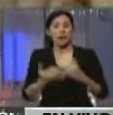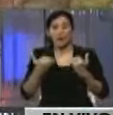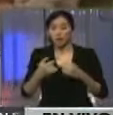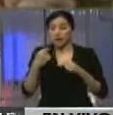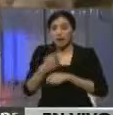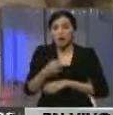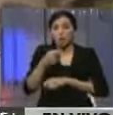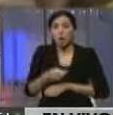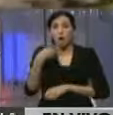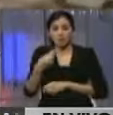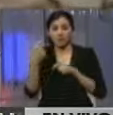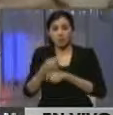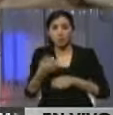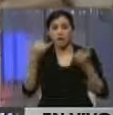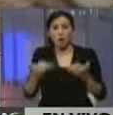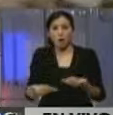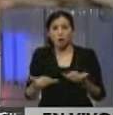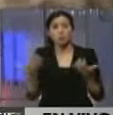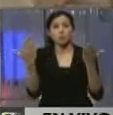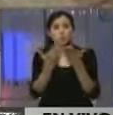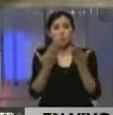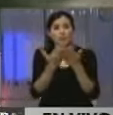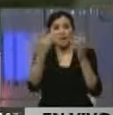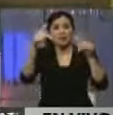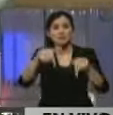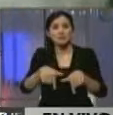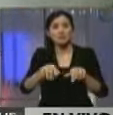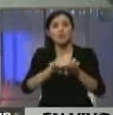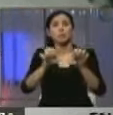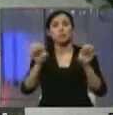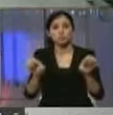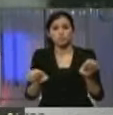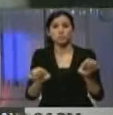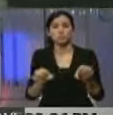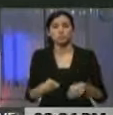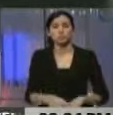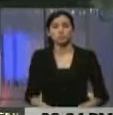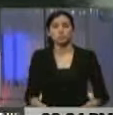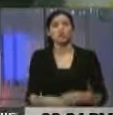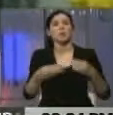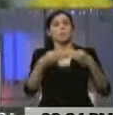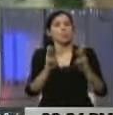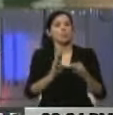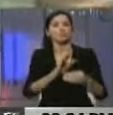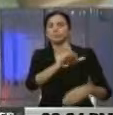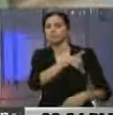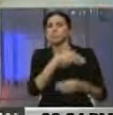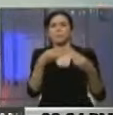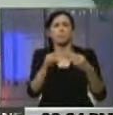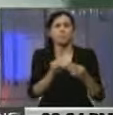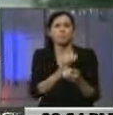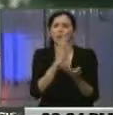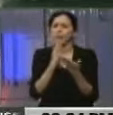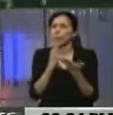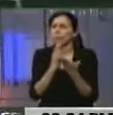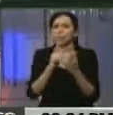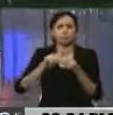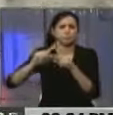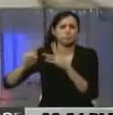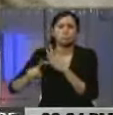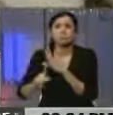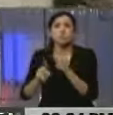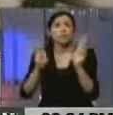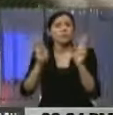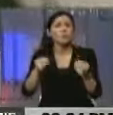tenemos, forjados y formados en la educación pública, gratuita y de calidad, y en la educación universitaria,